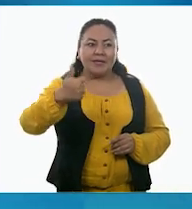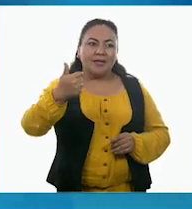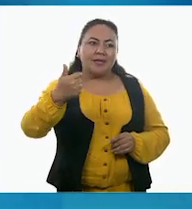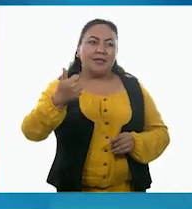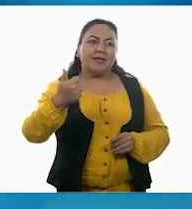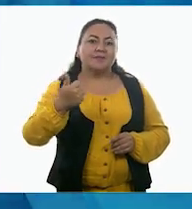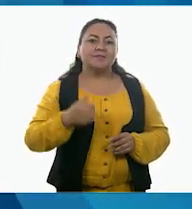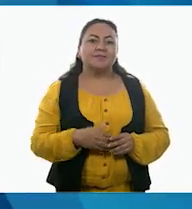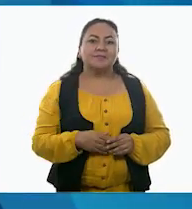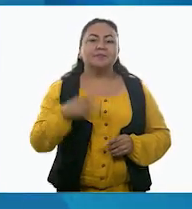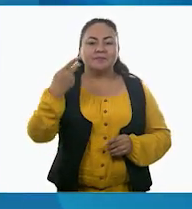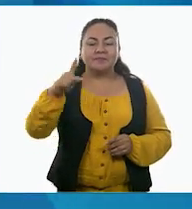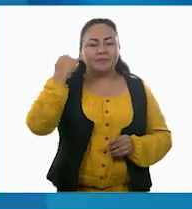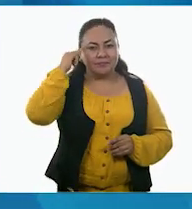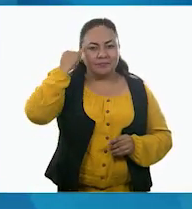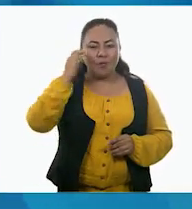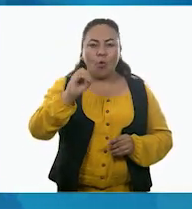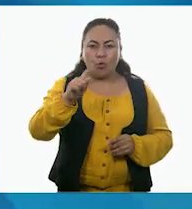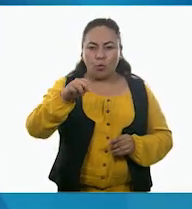guancé.